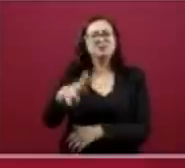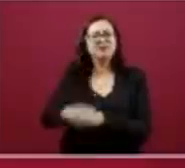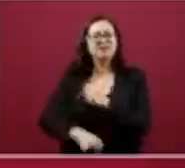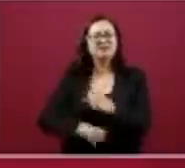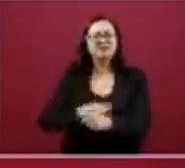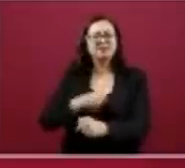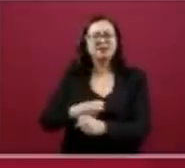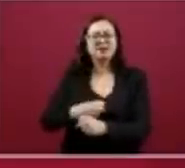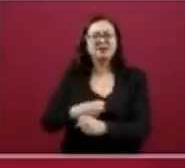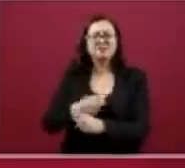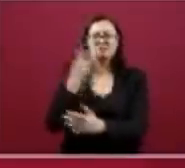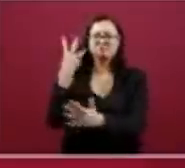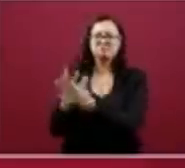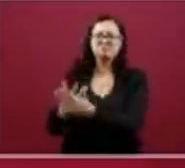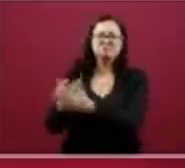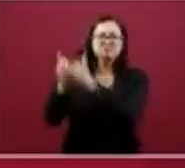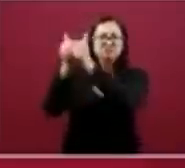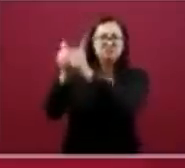5, 6, 8, 10 años en la cárcel